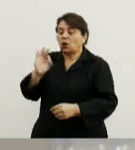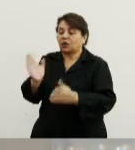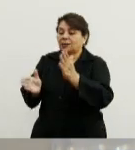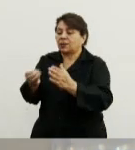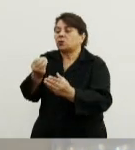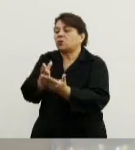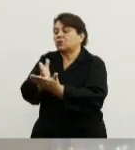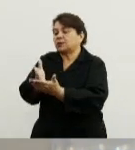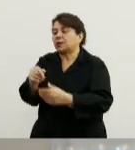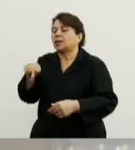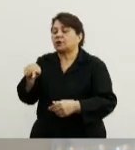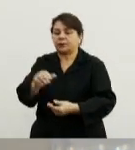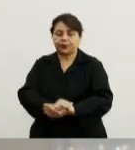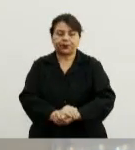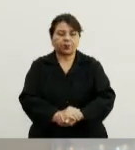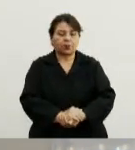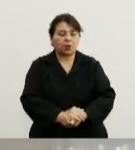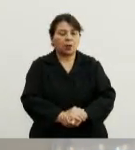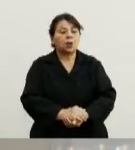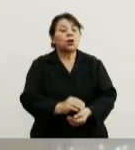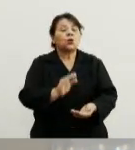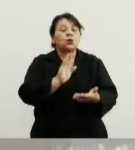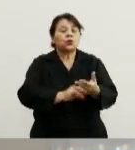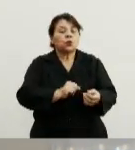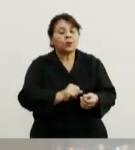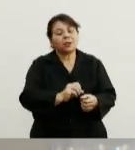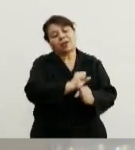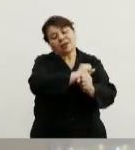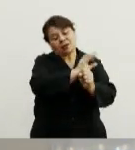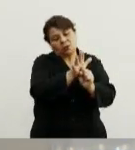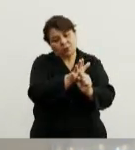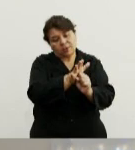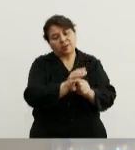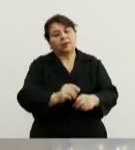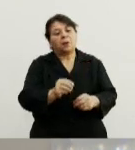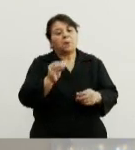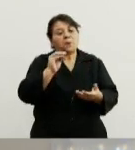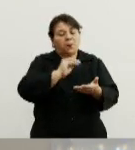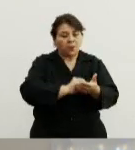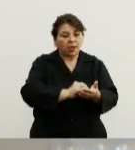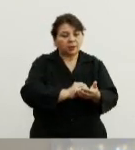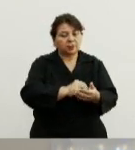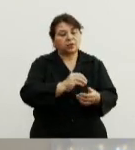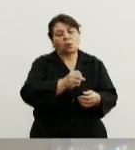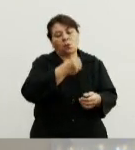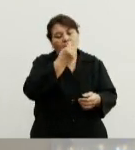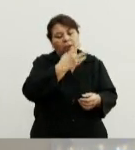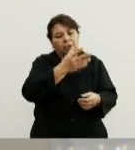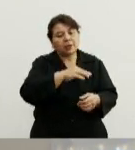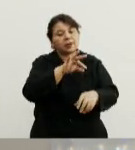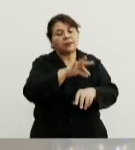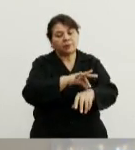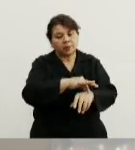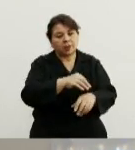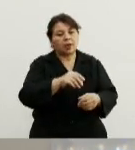además del cob y indudablemente nosotros tenemos definido en todos los hospitales la atención habitual